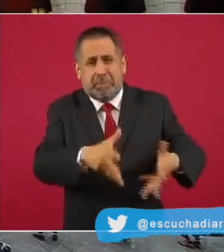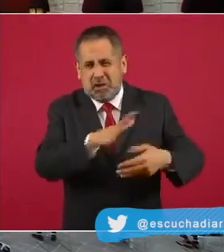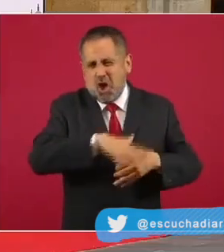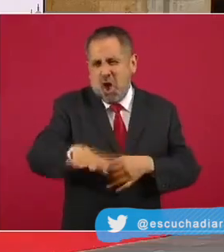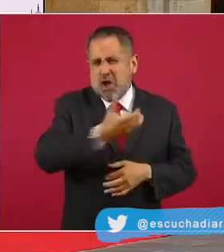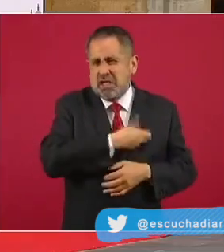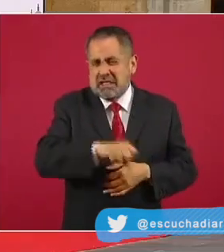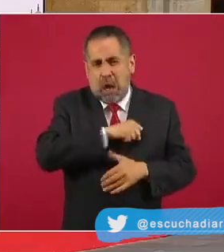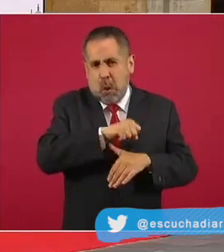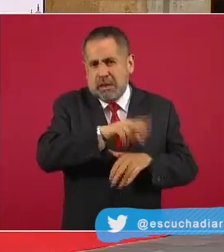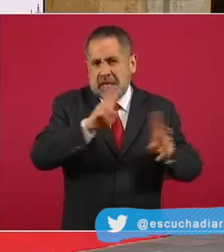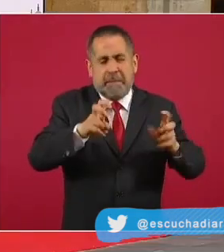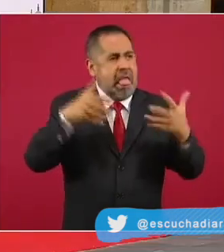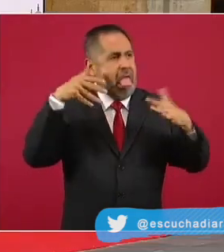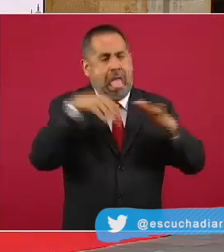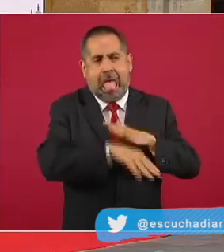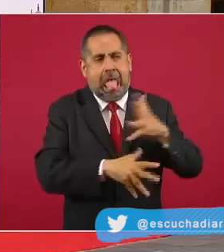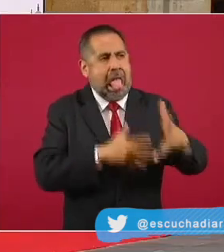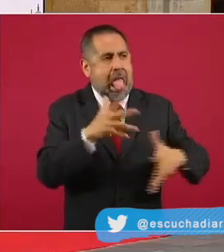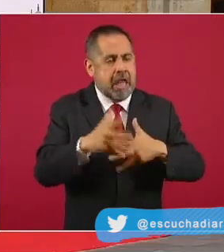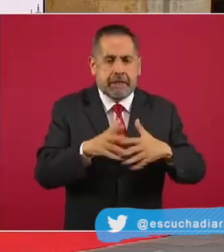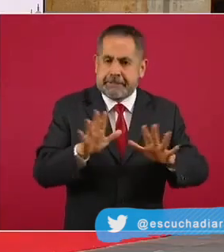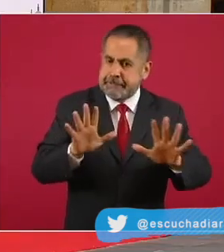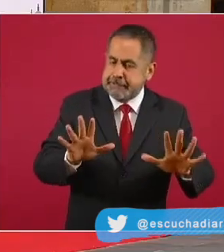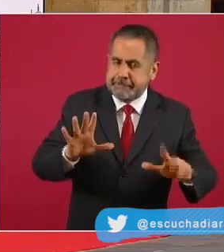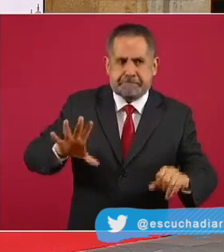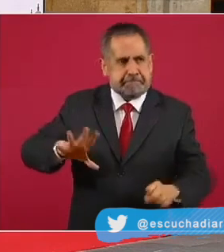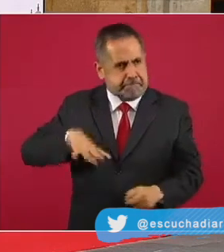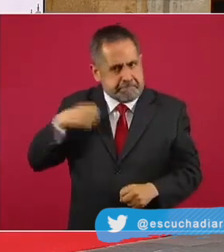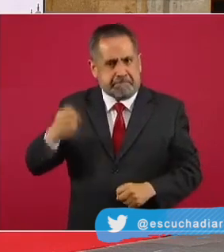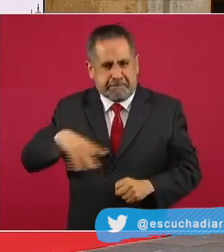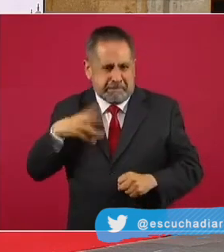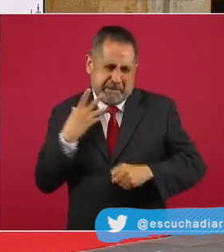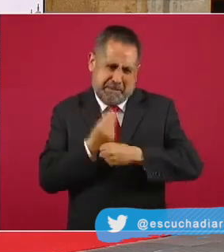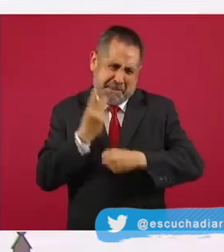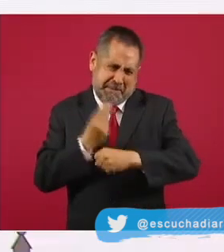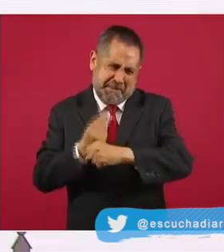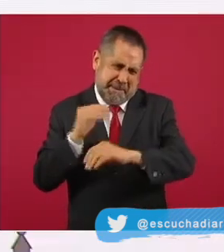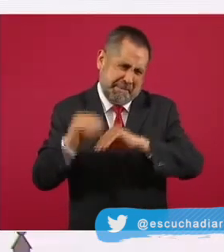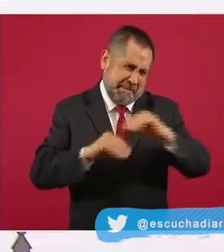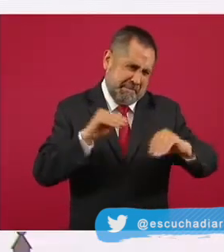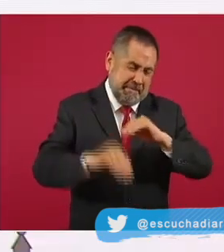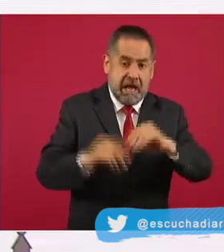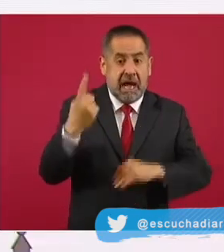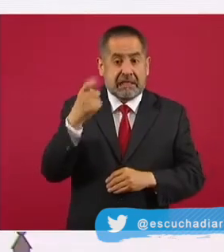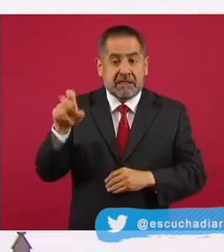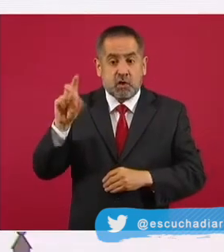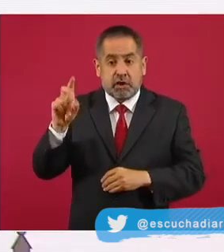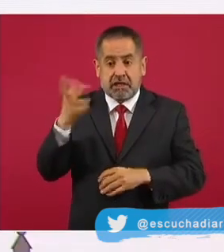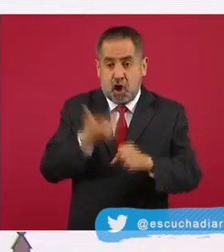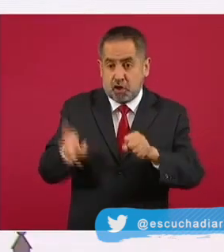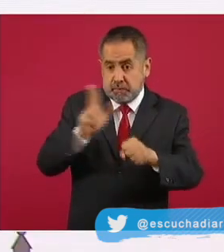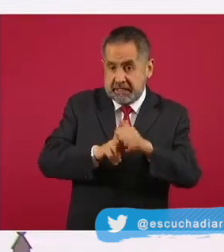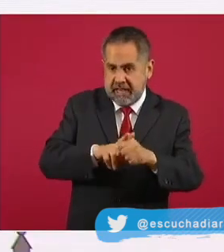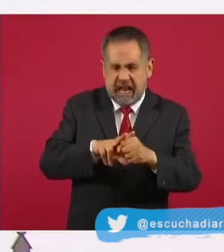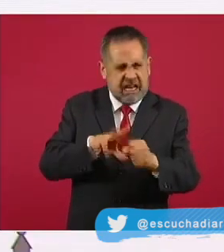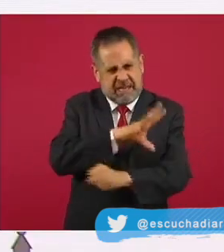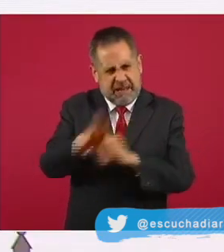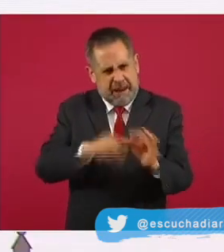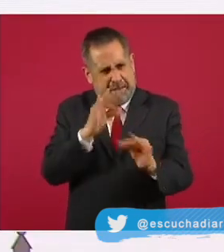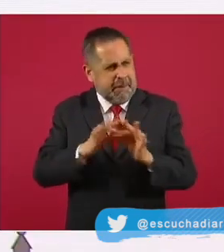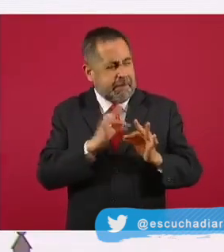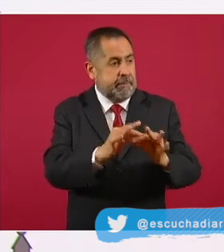corrupción, logramos terminar de construir 130 hospitales y reconvertimos